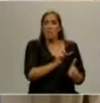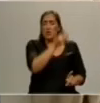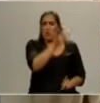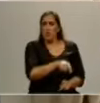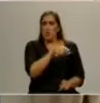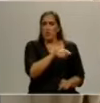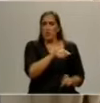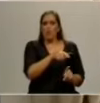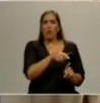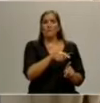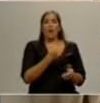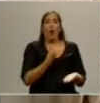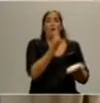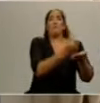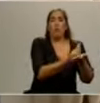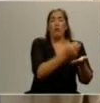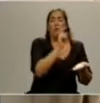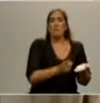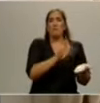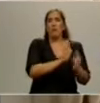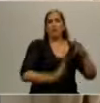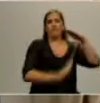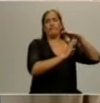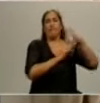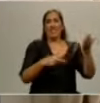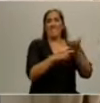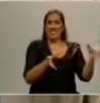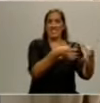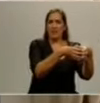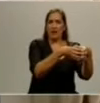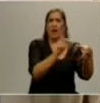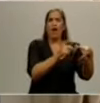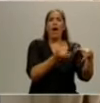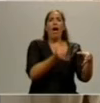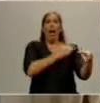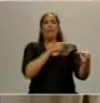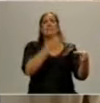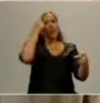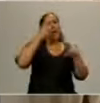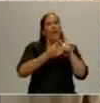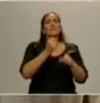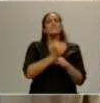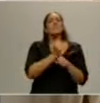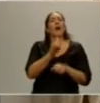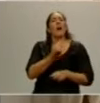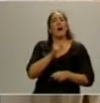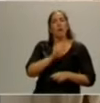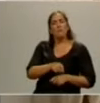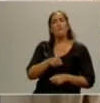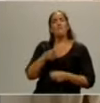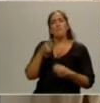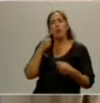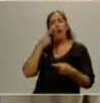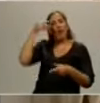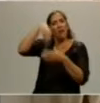creo, antes de ser procurador, había actuado como defensor del entonces secretario general de la